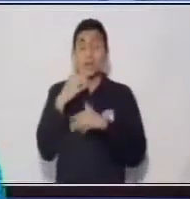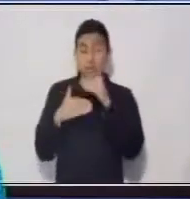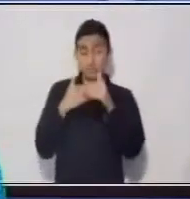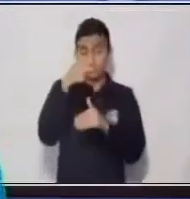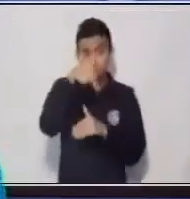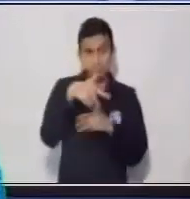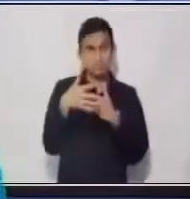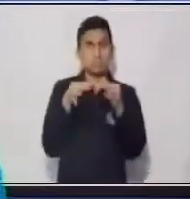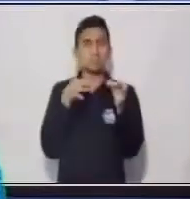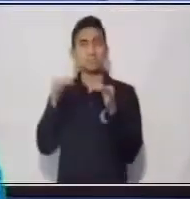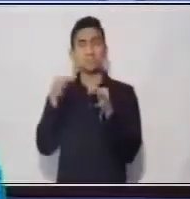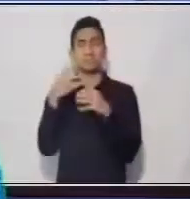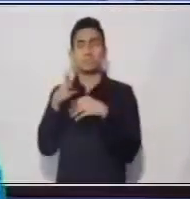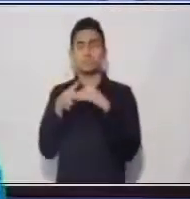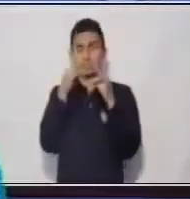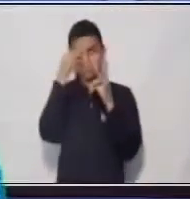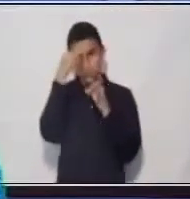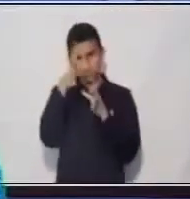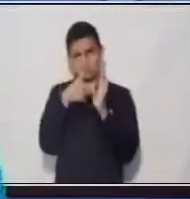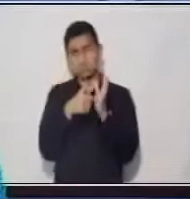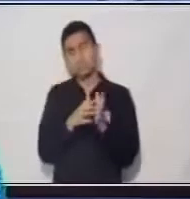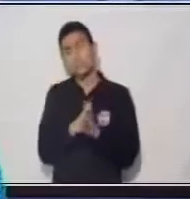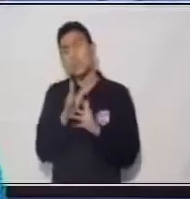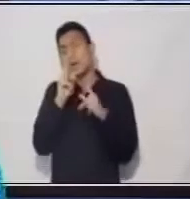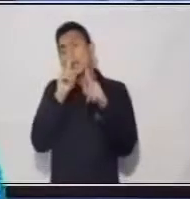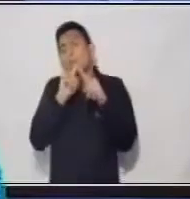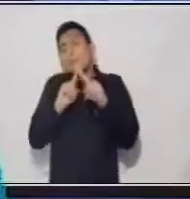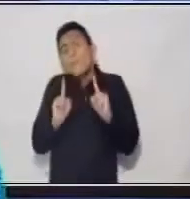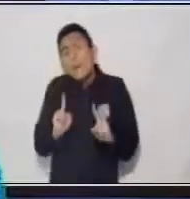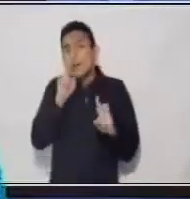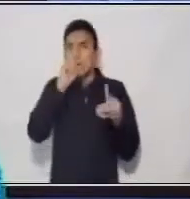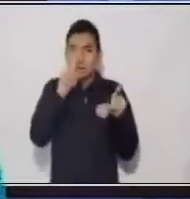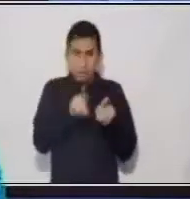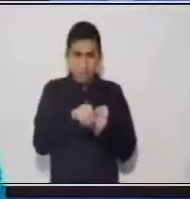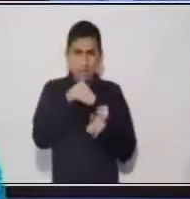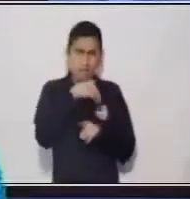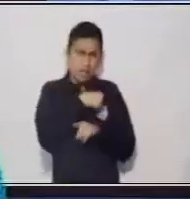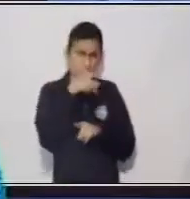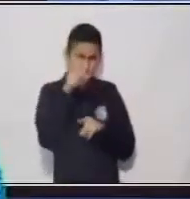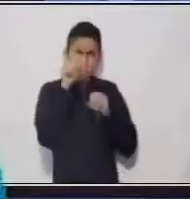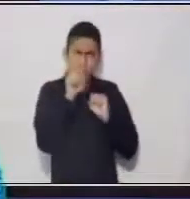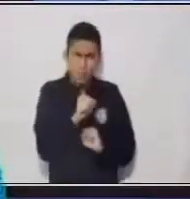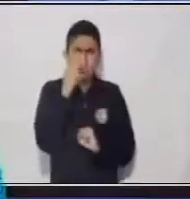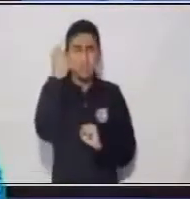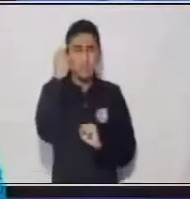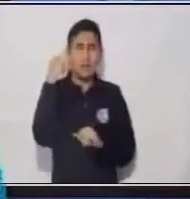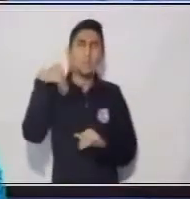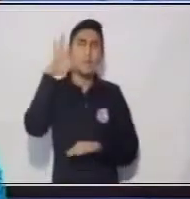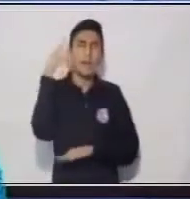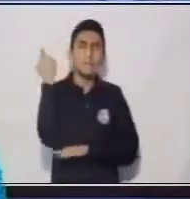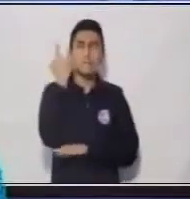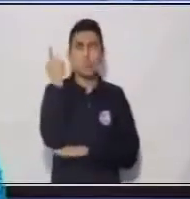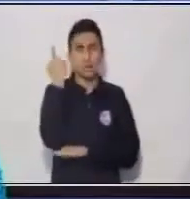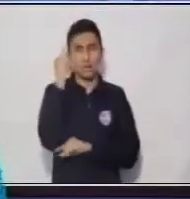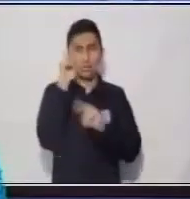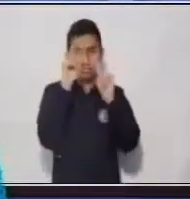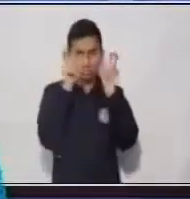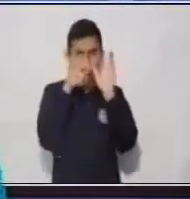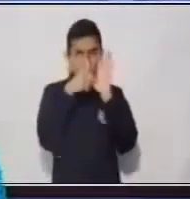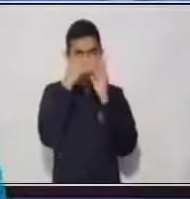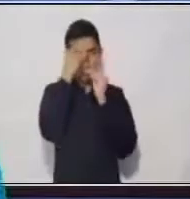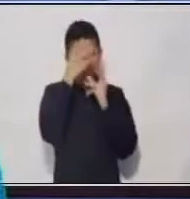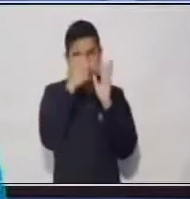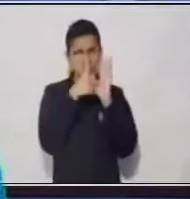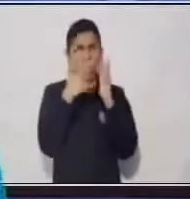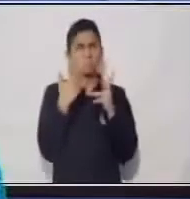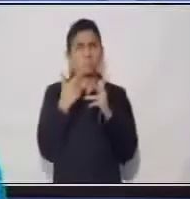cabo se va a explicar con detenimiento. Pero quiero que consideres algunas cosas importantes. Hoy